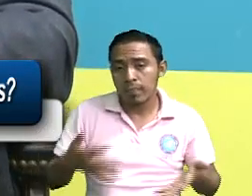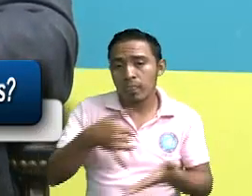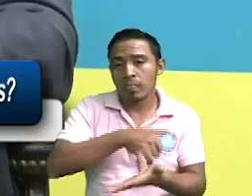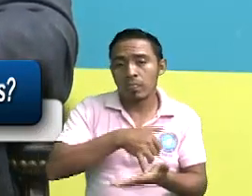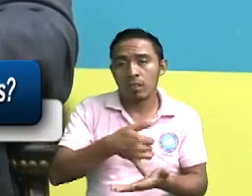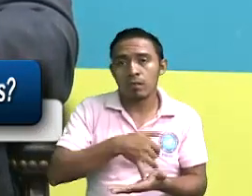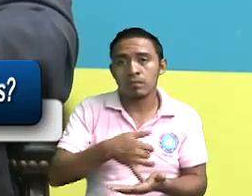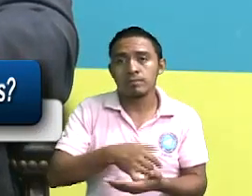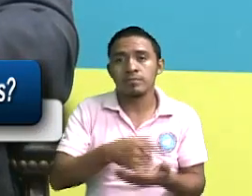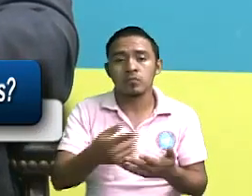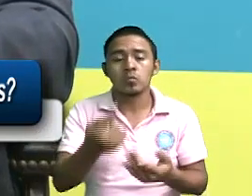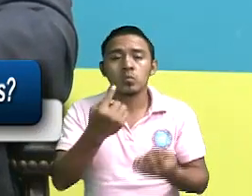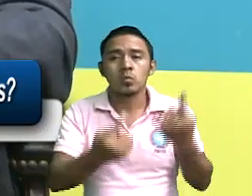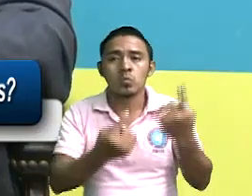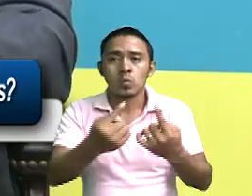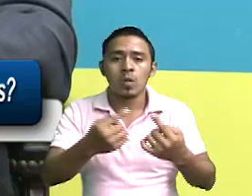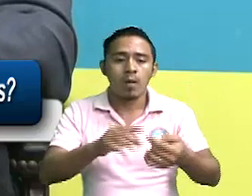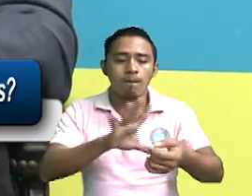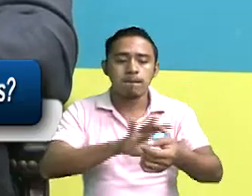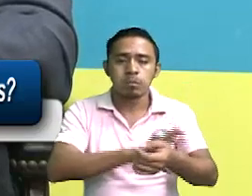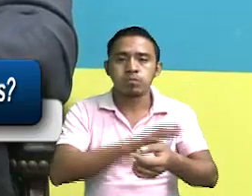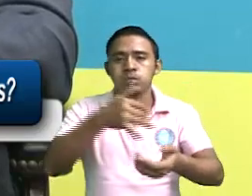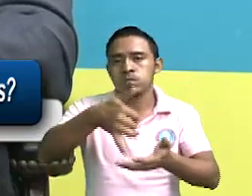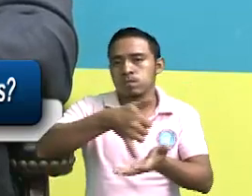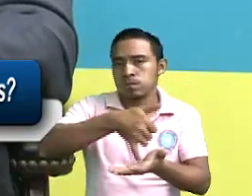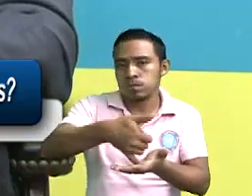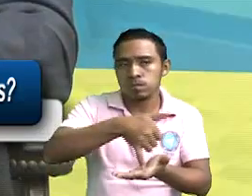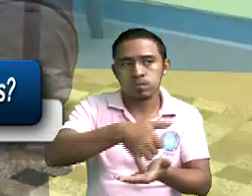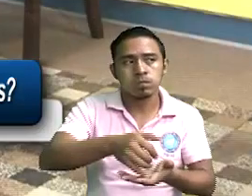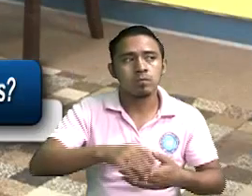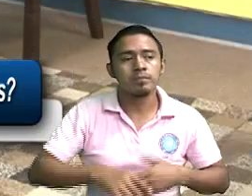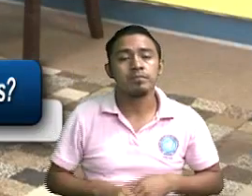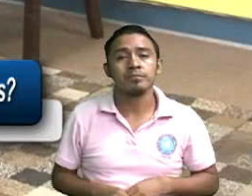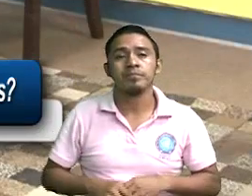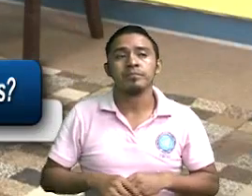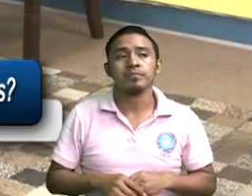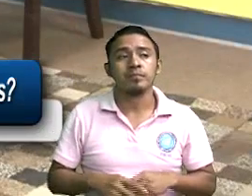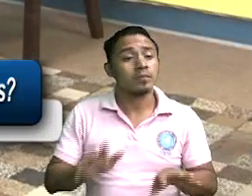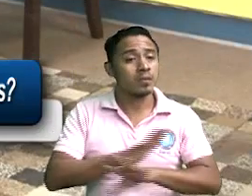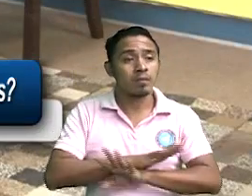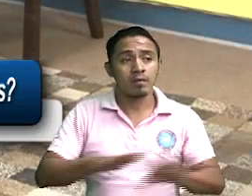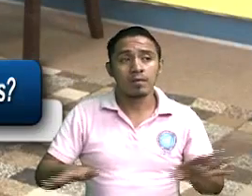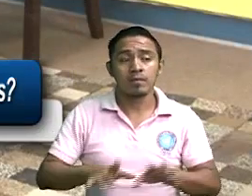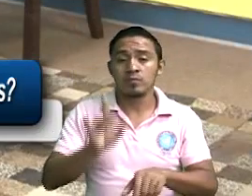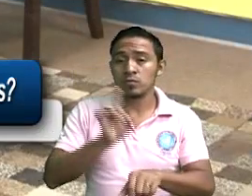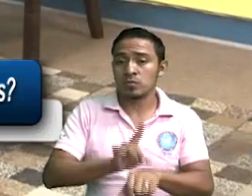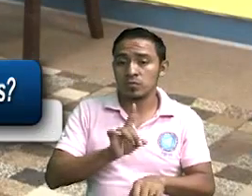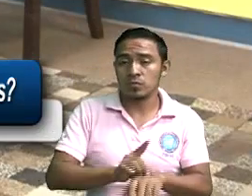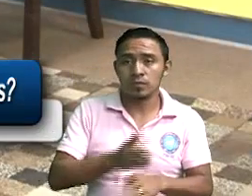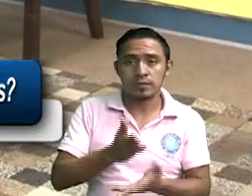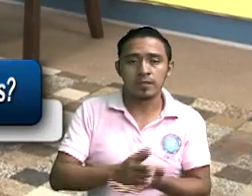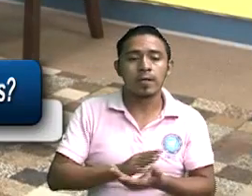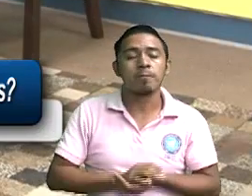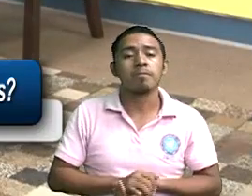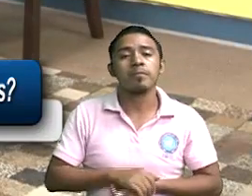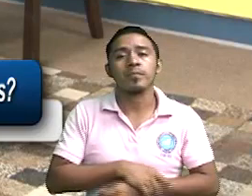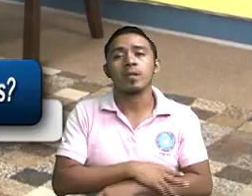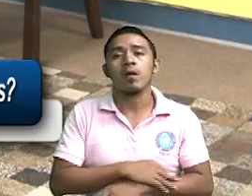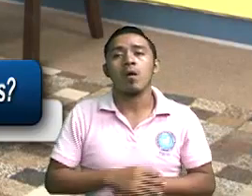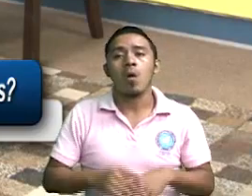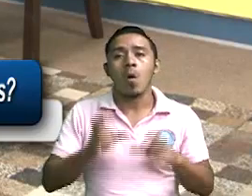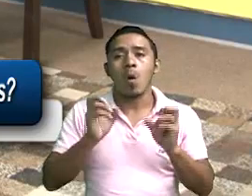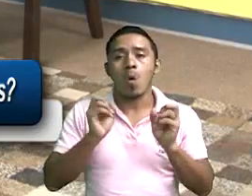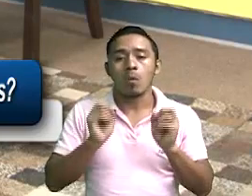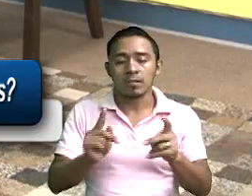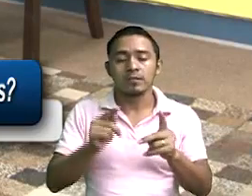debilidad, y qué músculos son los que están débiles. Una vez que el médico hizo esto, ahora dice, bueno, tengo que